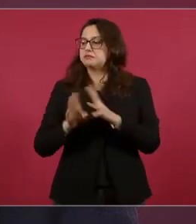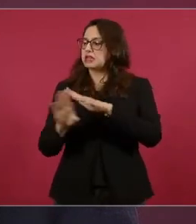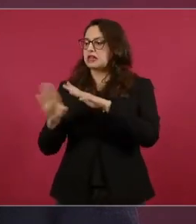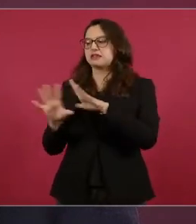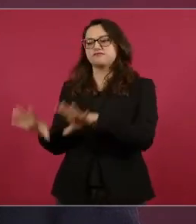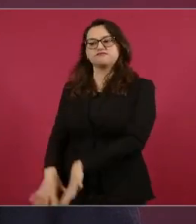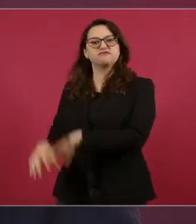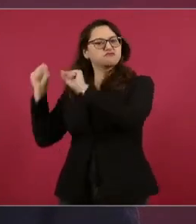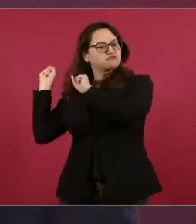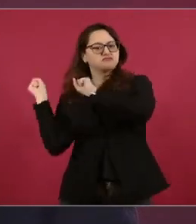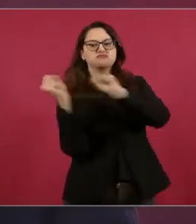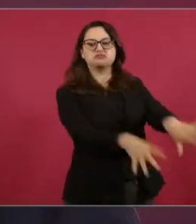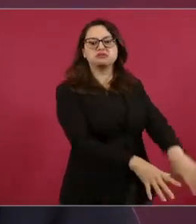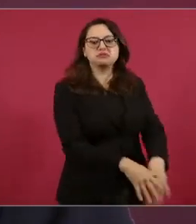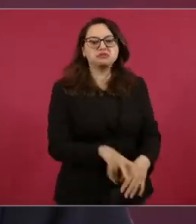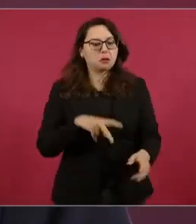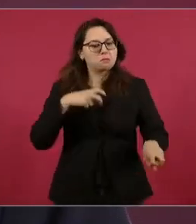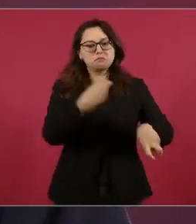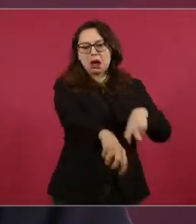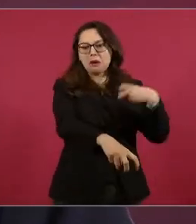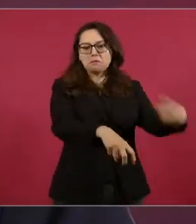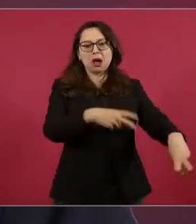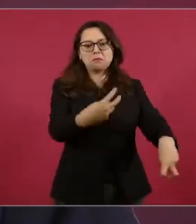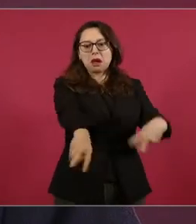Harry es un